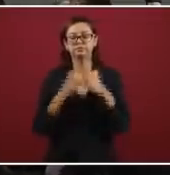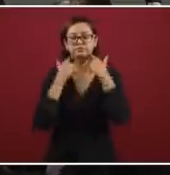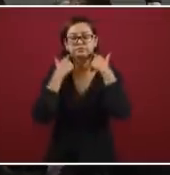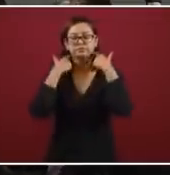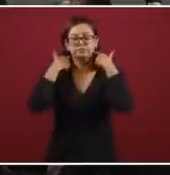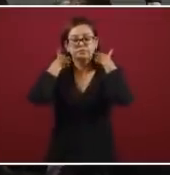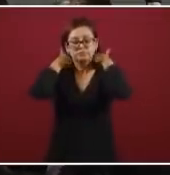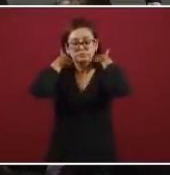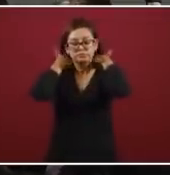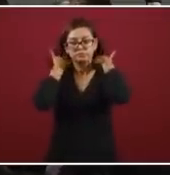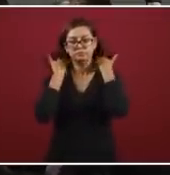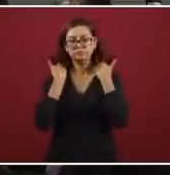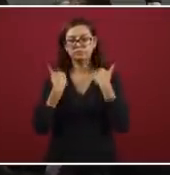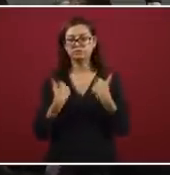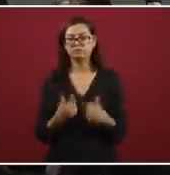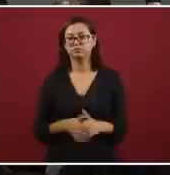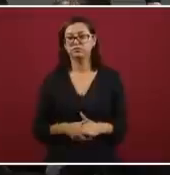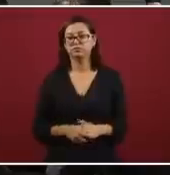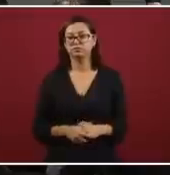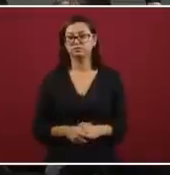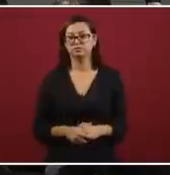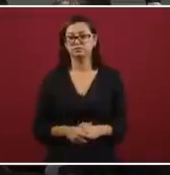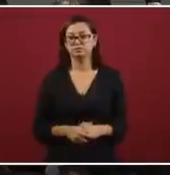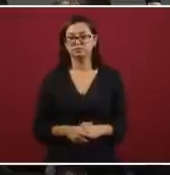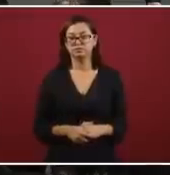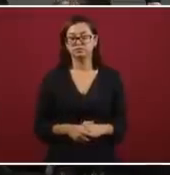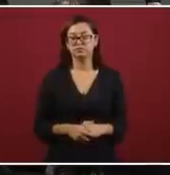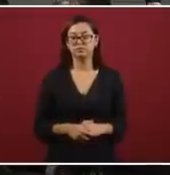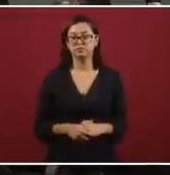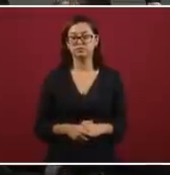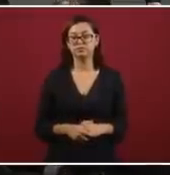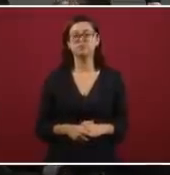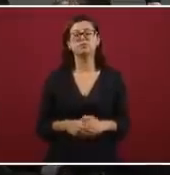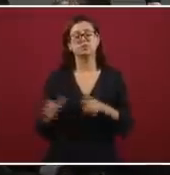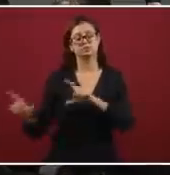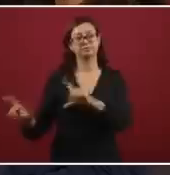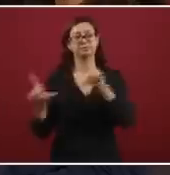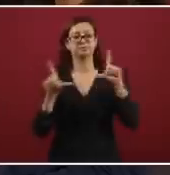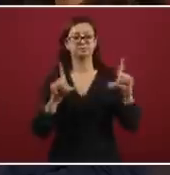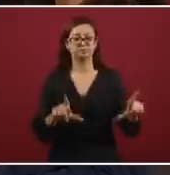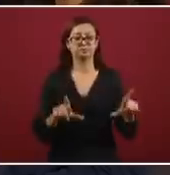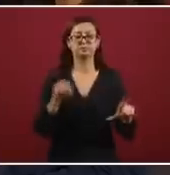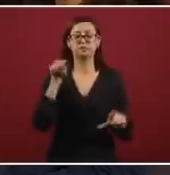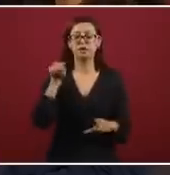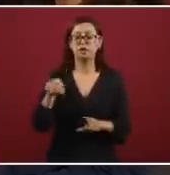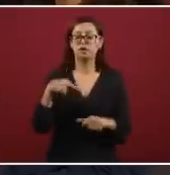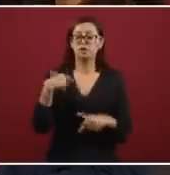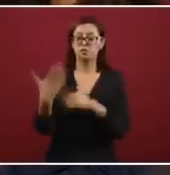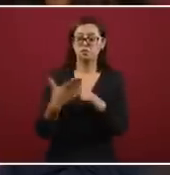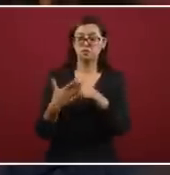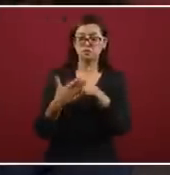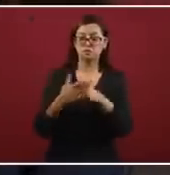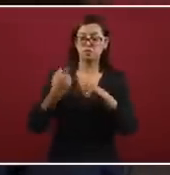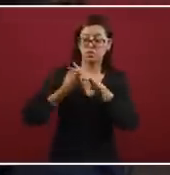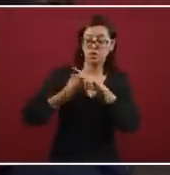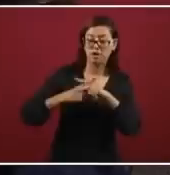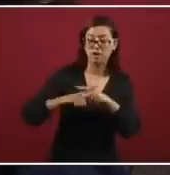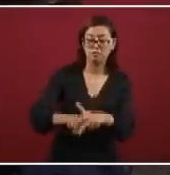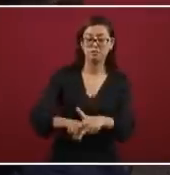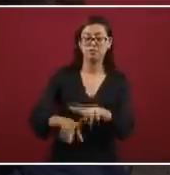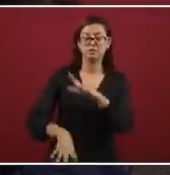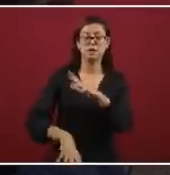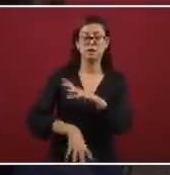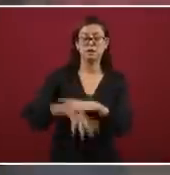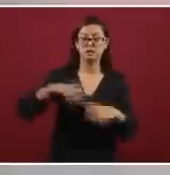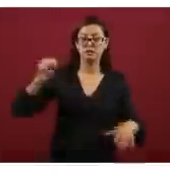Estos son pozos de los campos nuevos que van a ir entrando a partir de esta